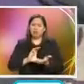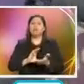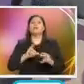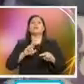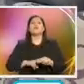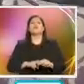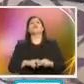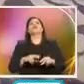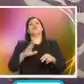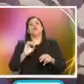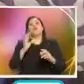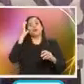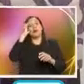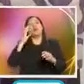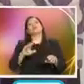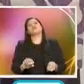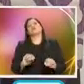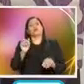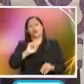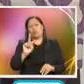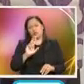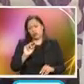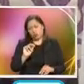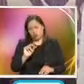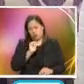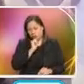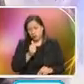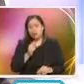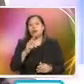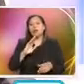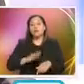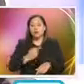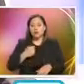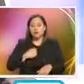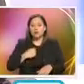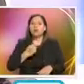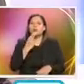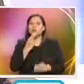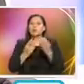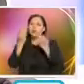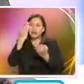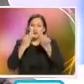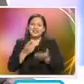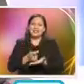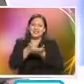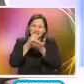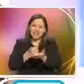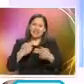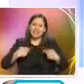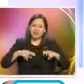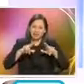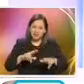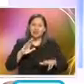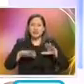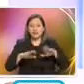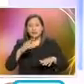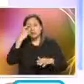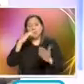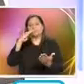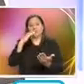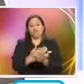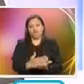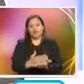de inmovilidad, porque obviamente el paciente tiende a utilizar algunos tratamientos que existen para detener el